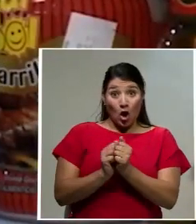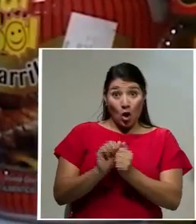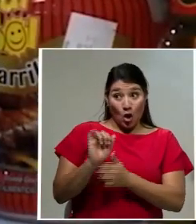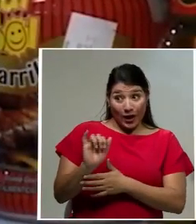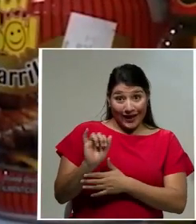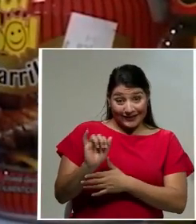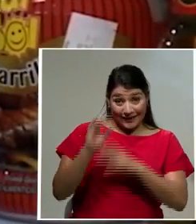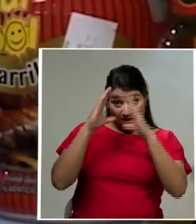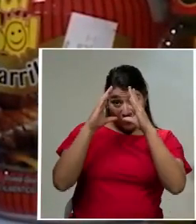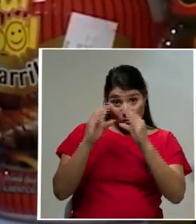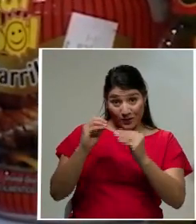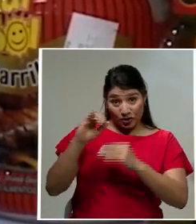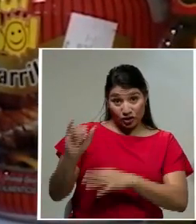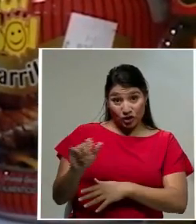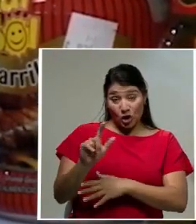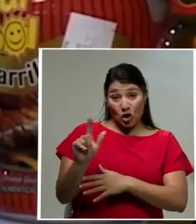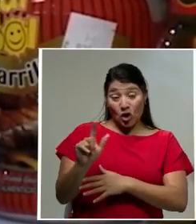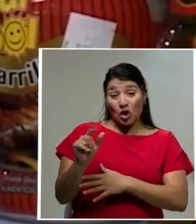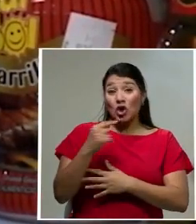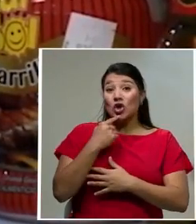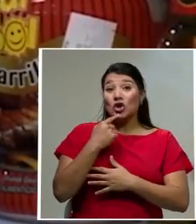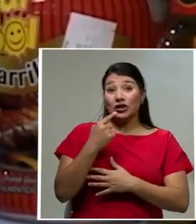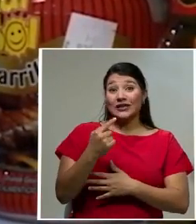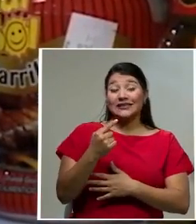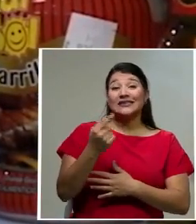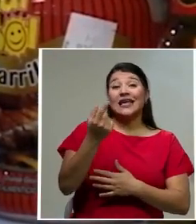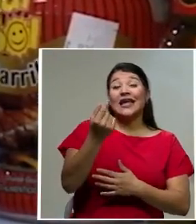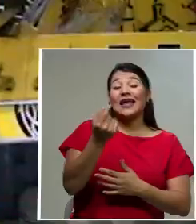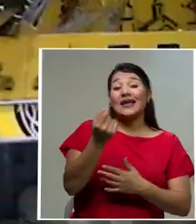mes de julio, la inflación de enero a dicho mes llegó a